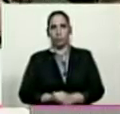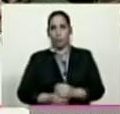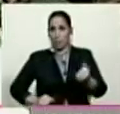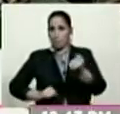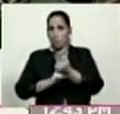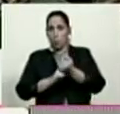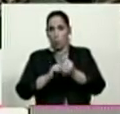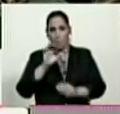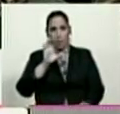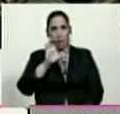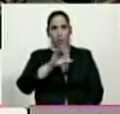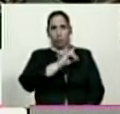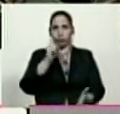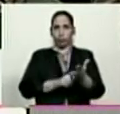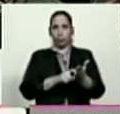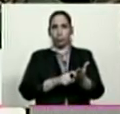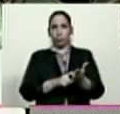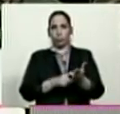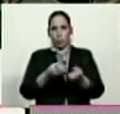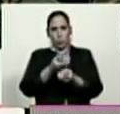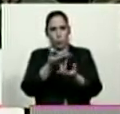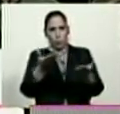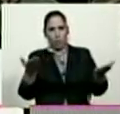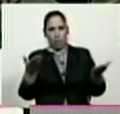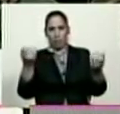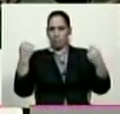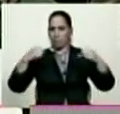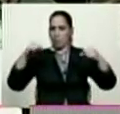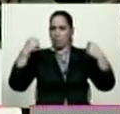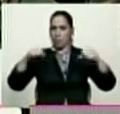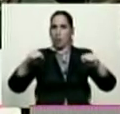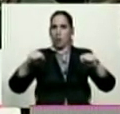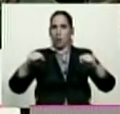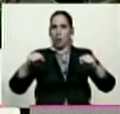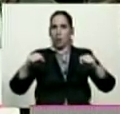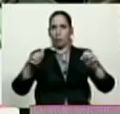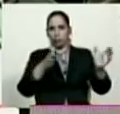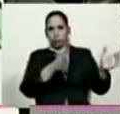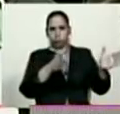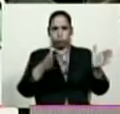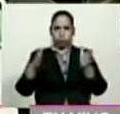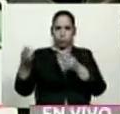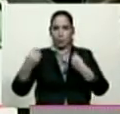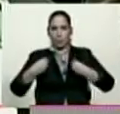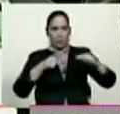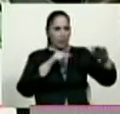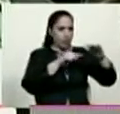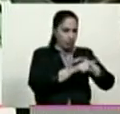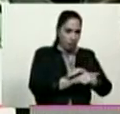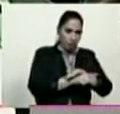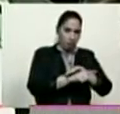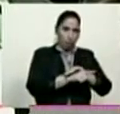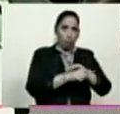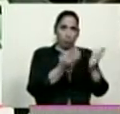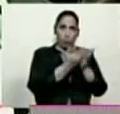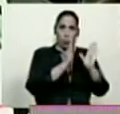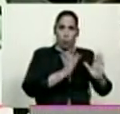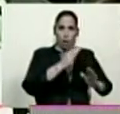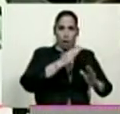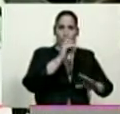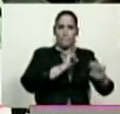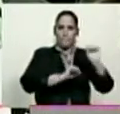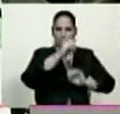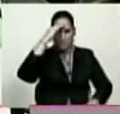país entero. Porque ustedes han sido preparados a lo largo de la vida, desde que entraron a las academias militares, para defender el